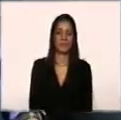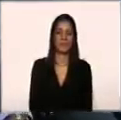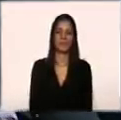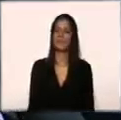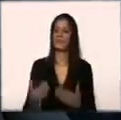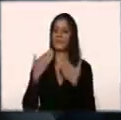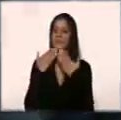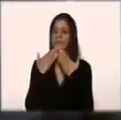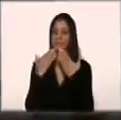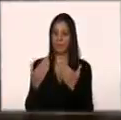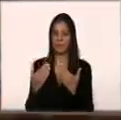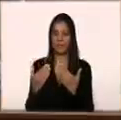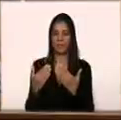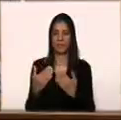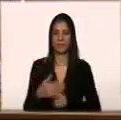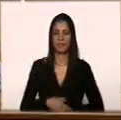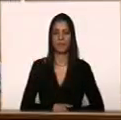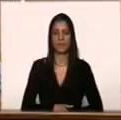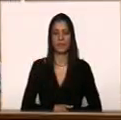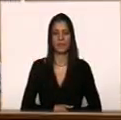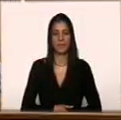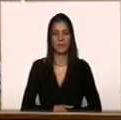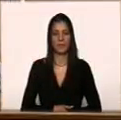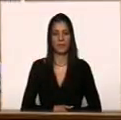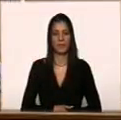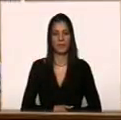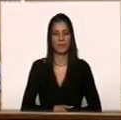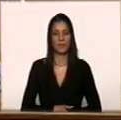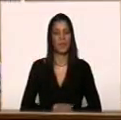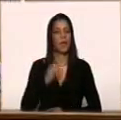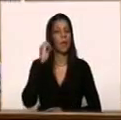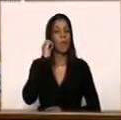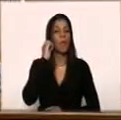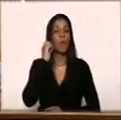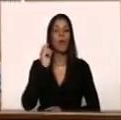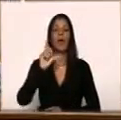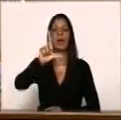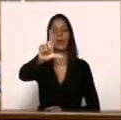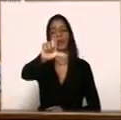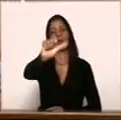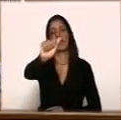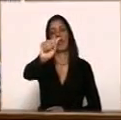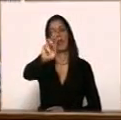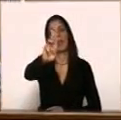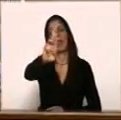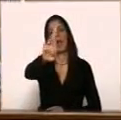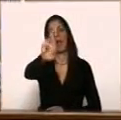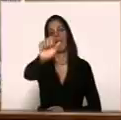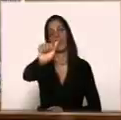Muchas gracias. Tiene la palabra la compañera constituyente Laura Alarcón.